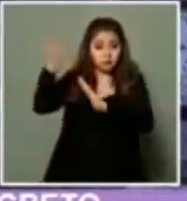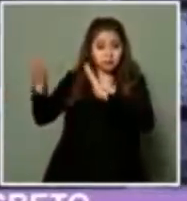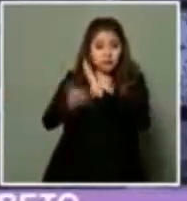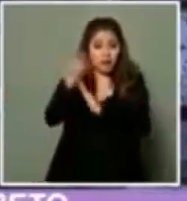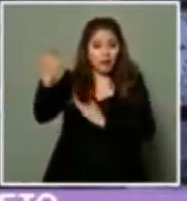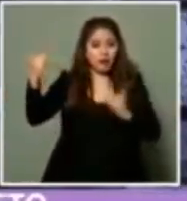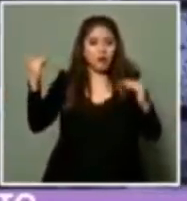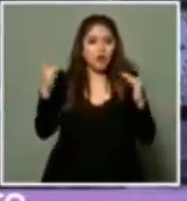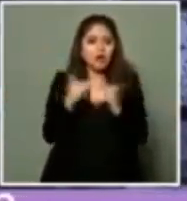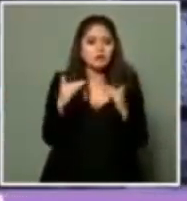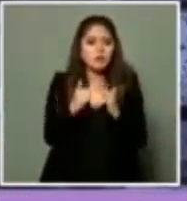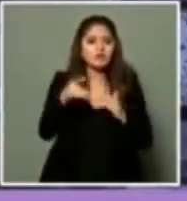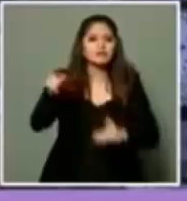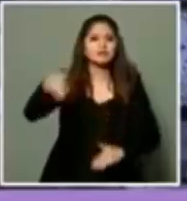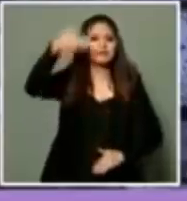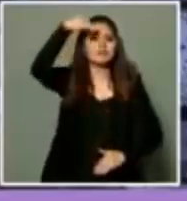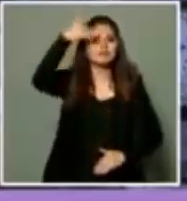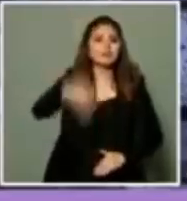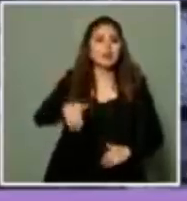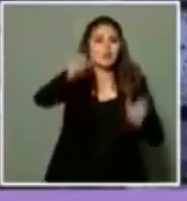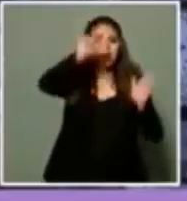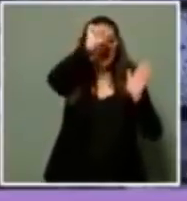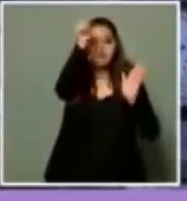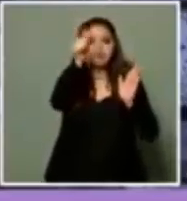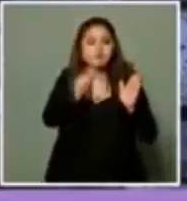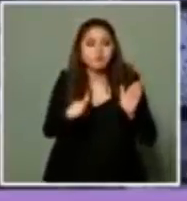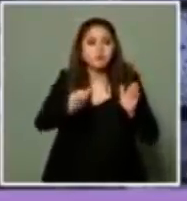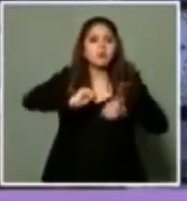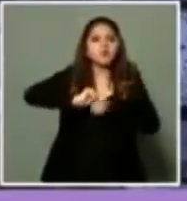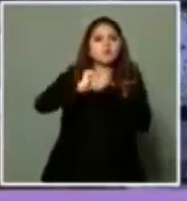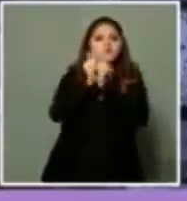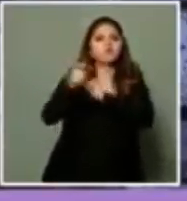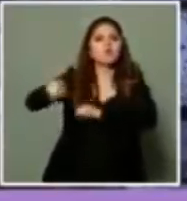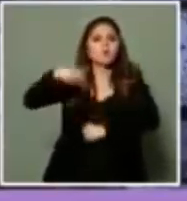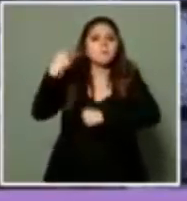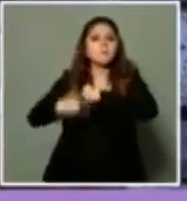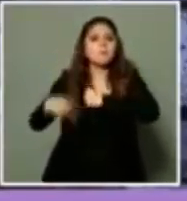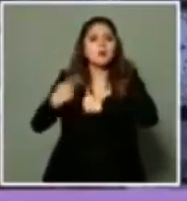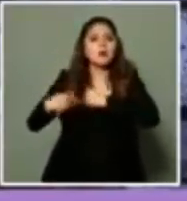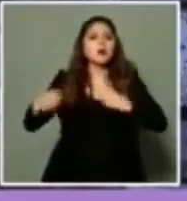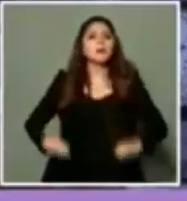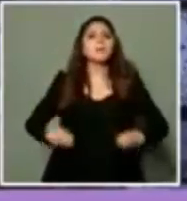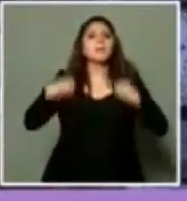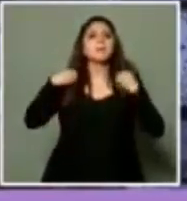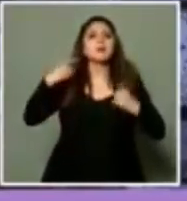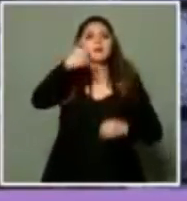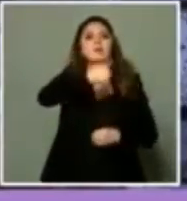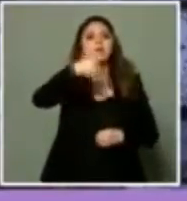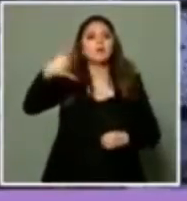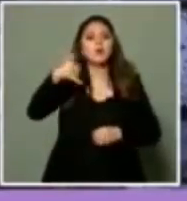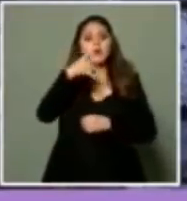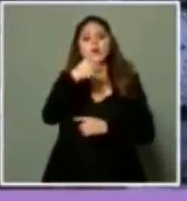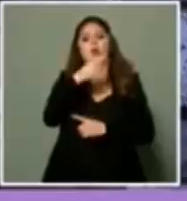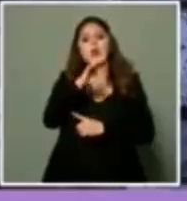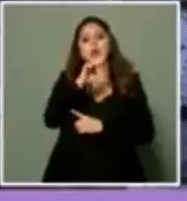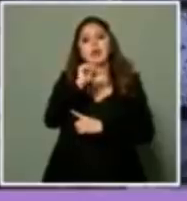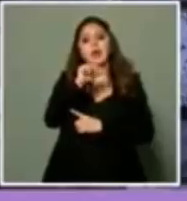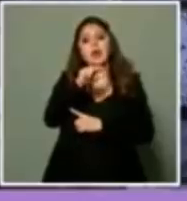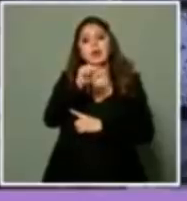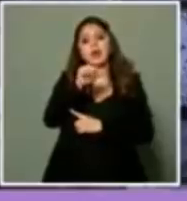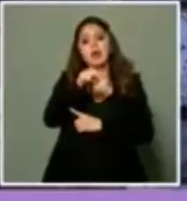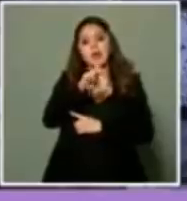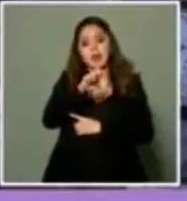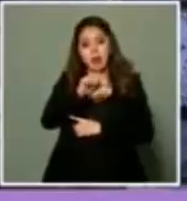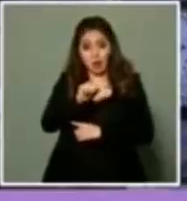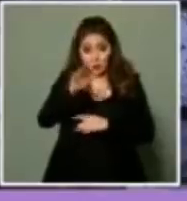donde sabía que había grietas, poniendo en riesgo a las familias de la unidad Cananea. Por eso te corrieron. Hizo